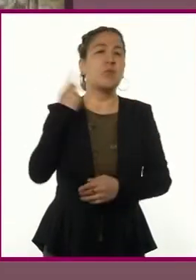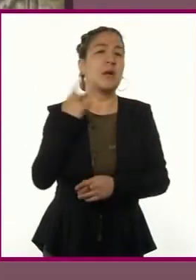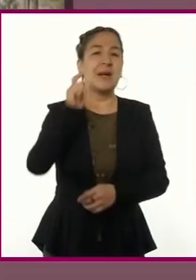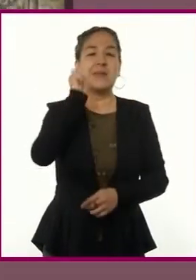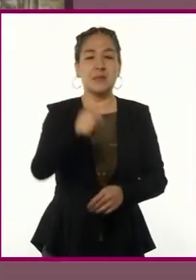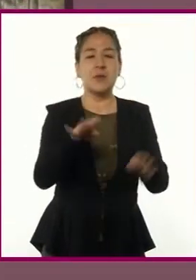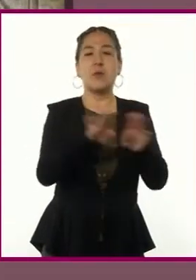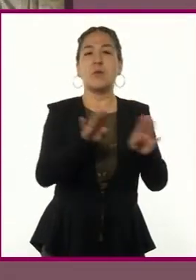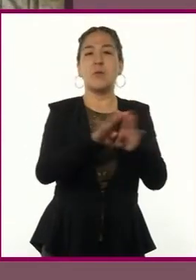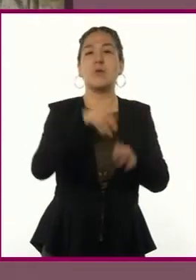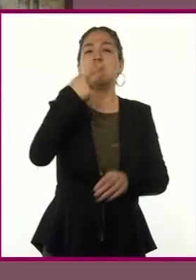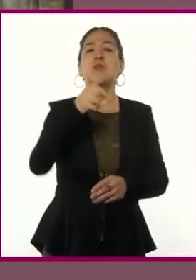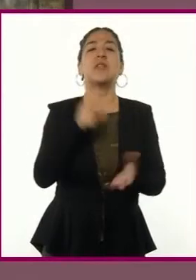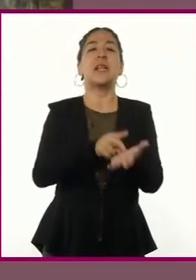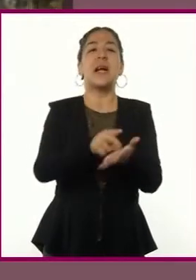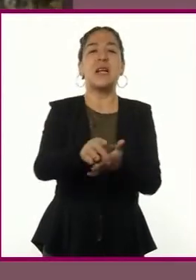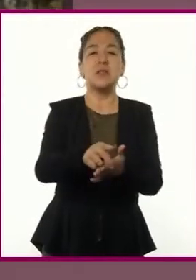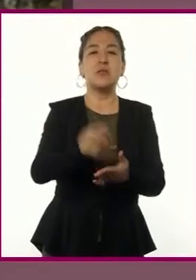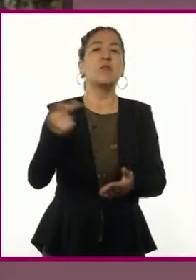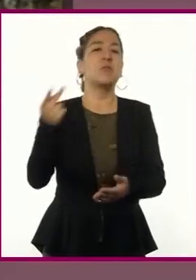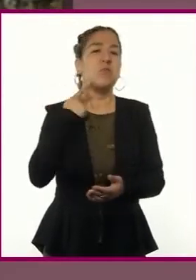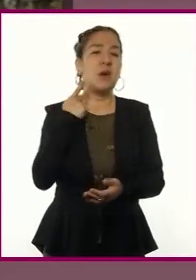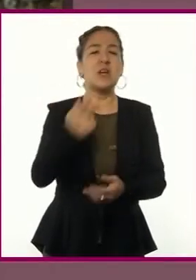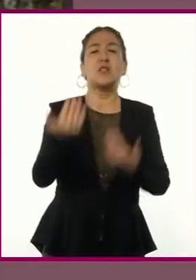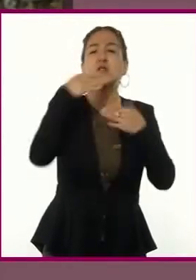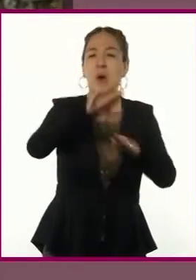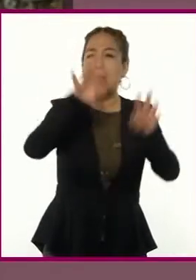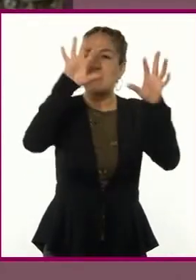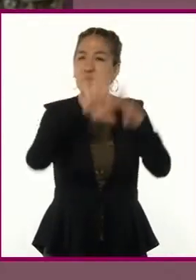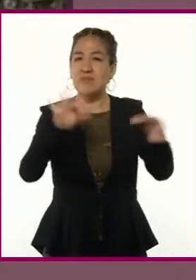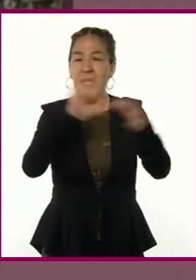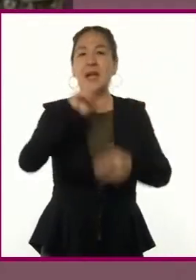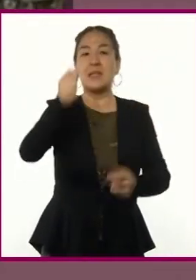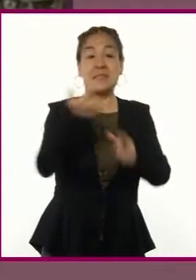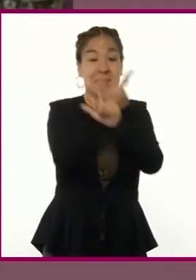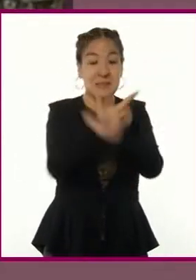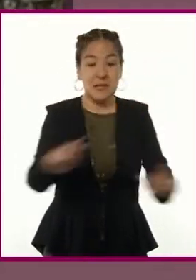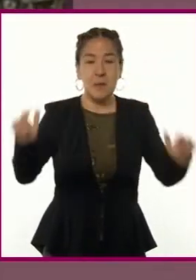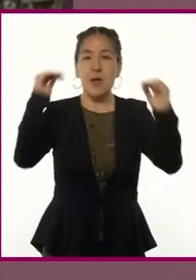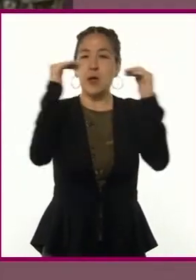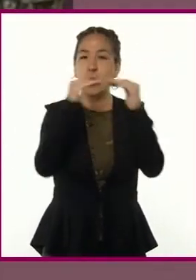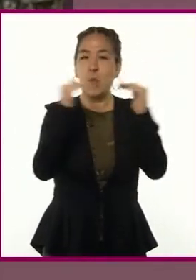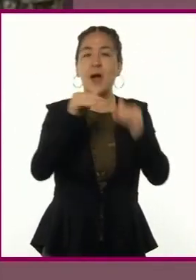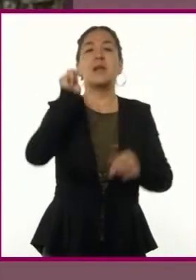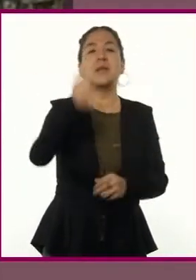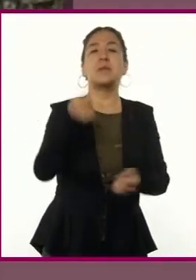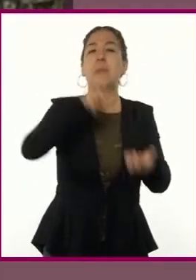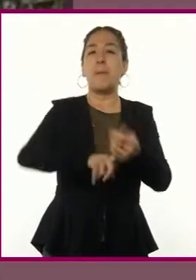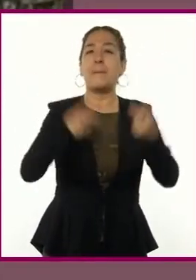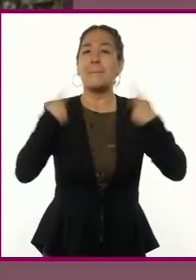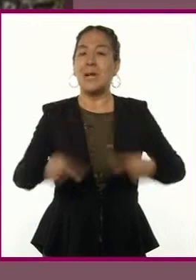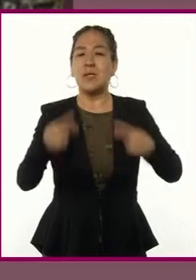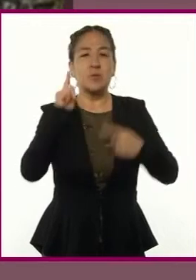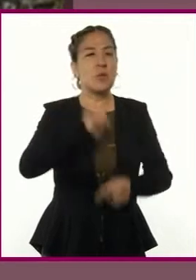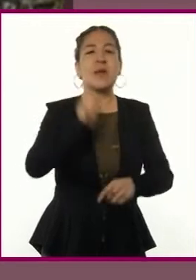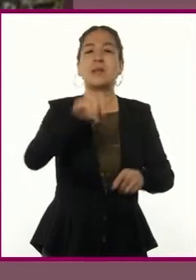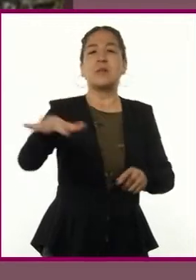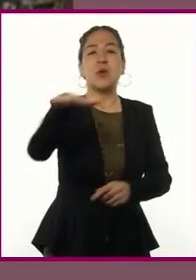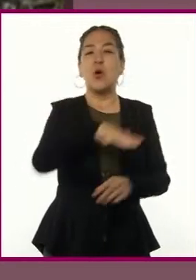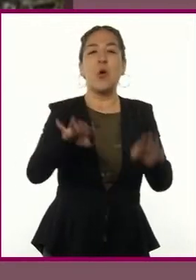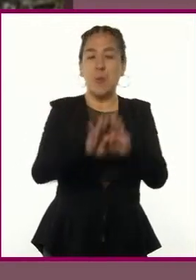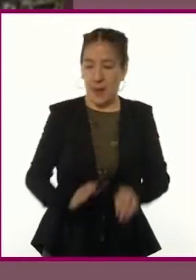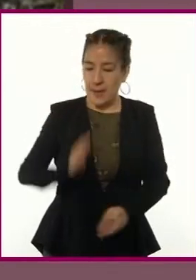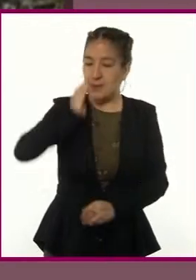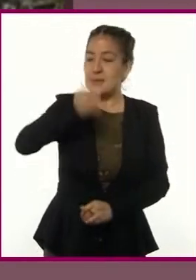principios del derecho político, en el que habla sobre la libertad e igualdad entre los hombres a través de un pacto que acepta a cada persona